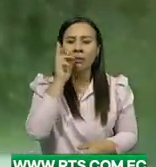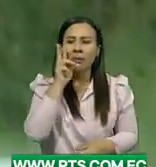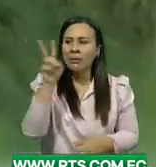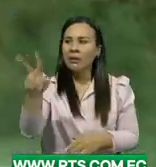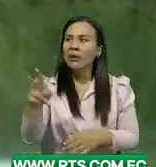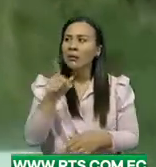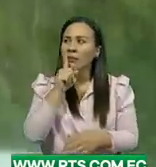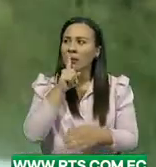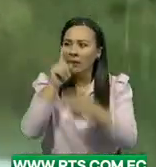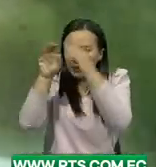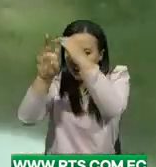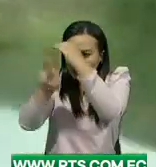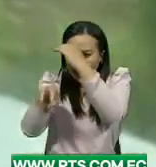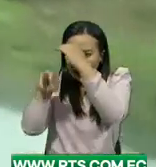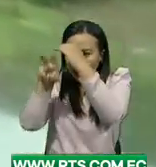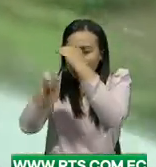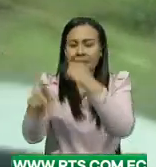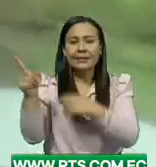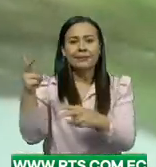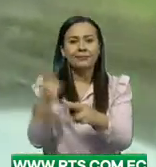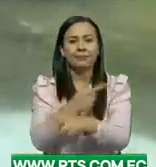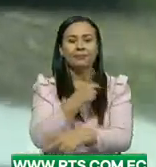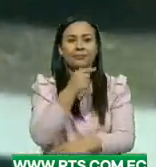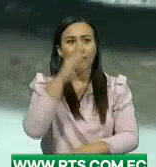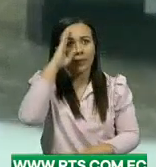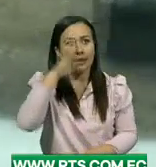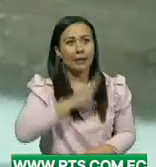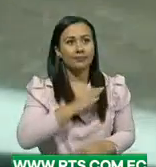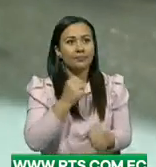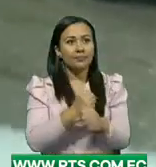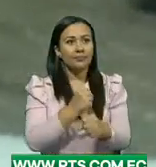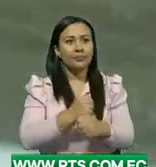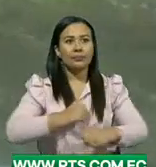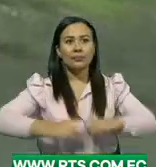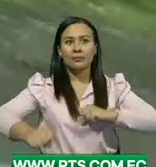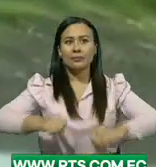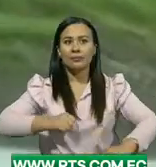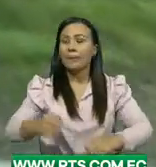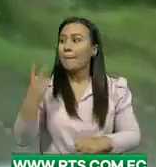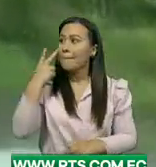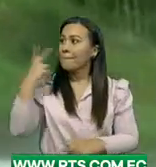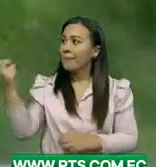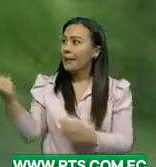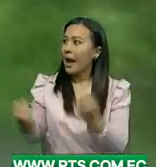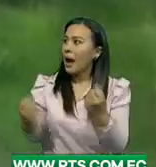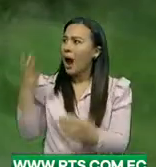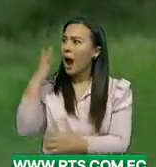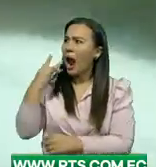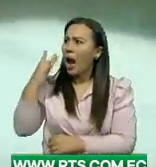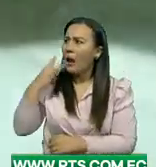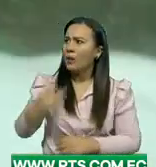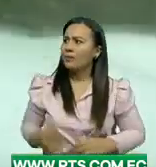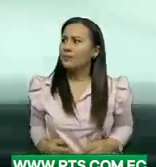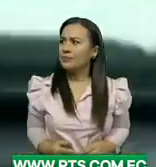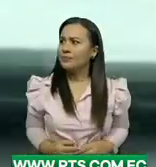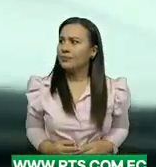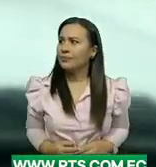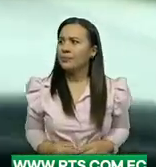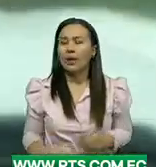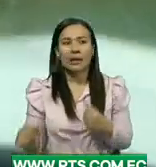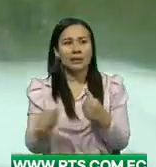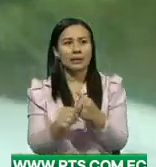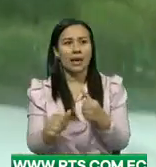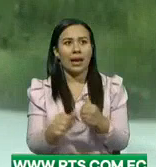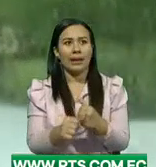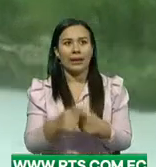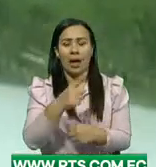esta ocasión una llamada alertó a las unidades policiales de la presencia de varios camiones en actitud sospechosa. A la altura del